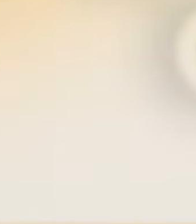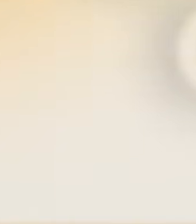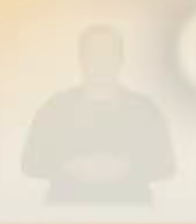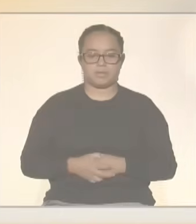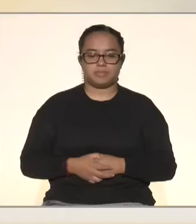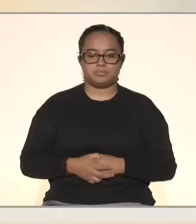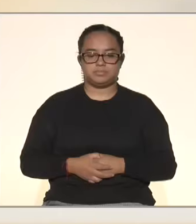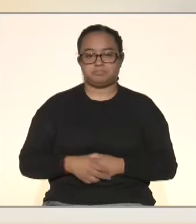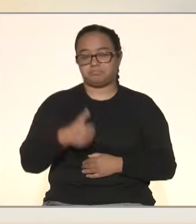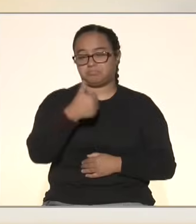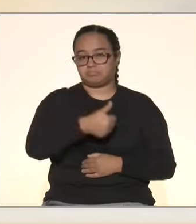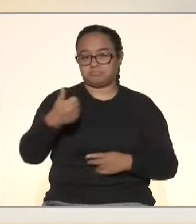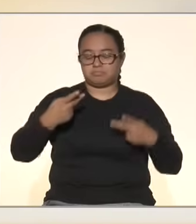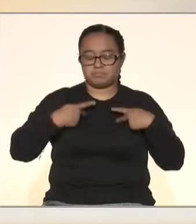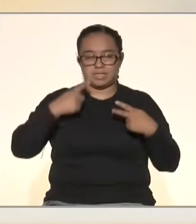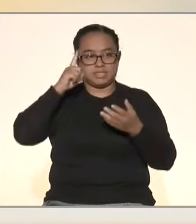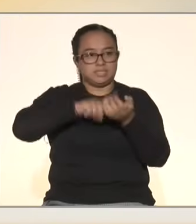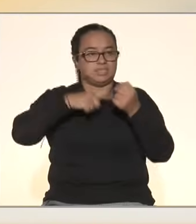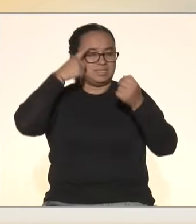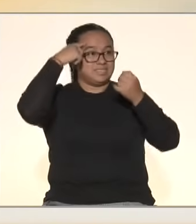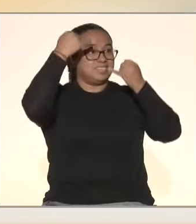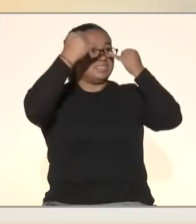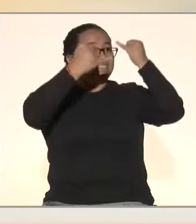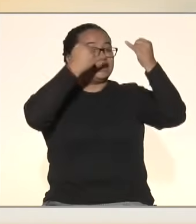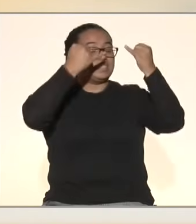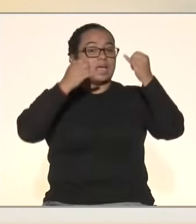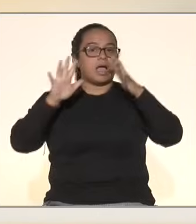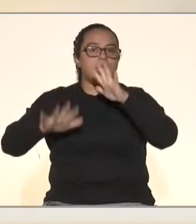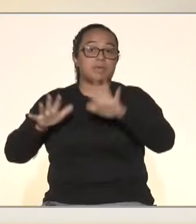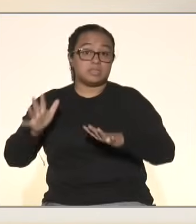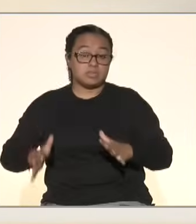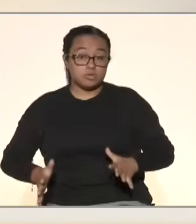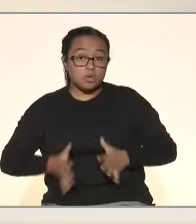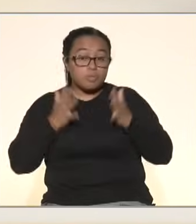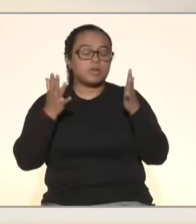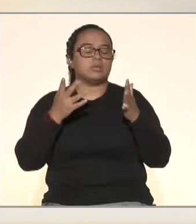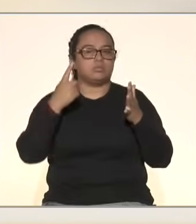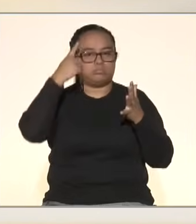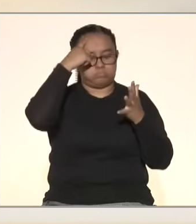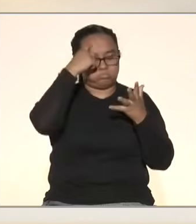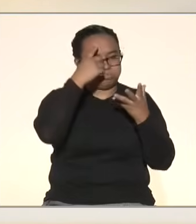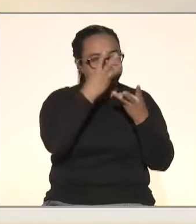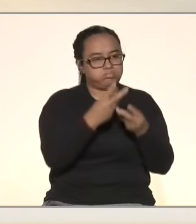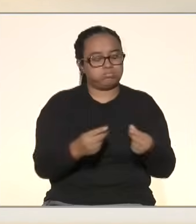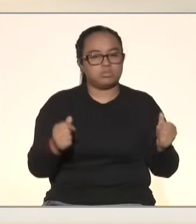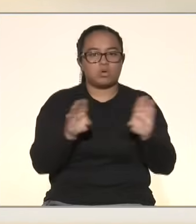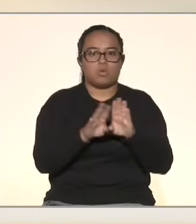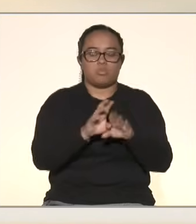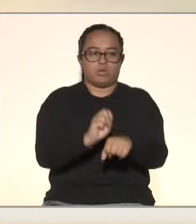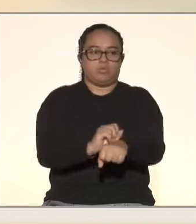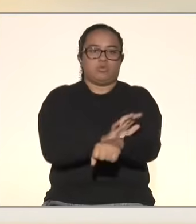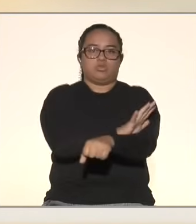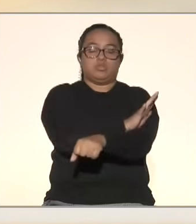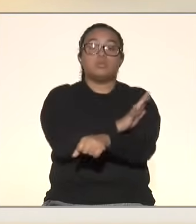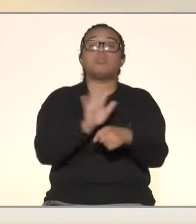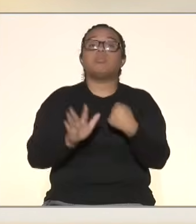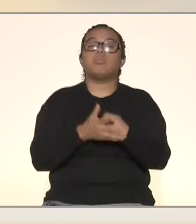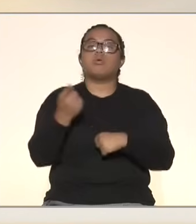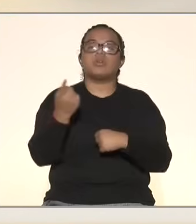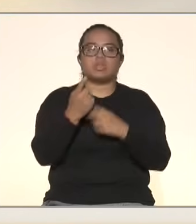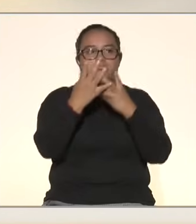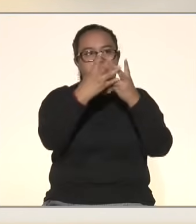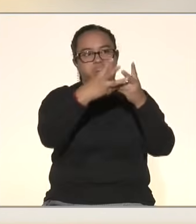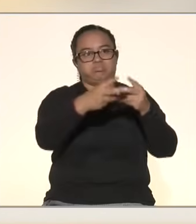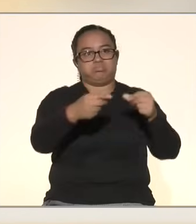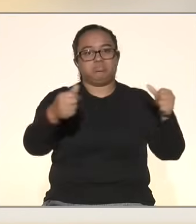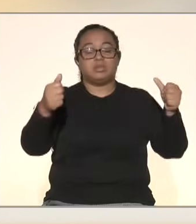Las expectativas pueden anular las sorpresas o debilitar las emociones, ya que las banalizan.